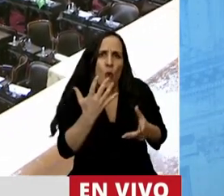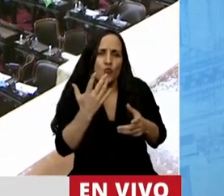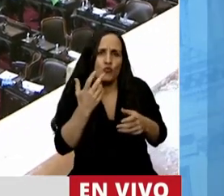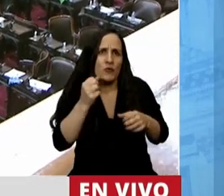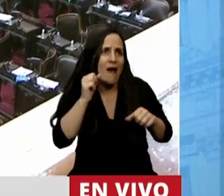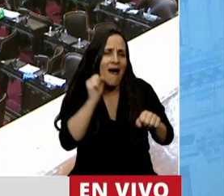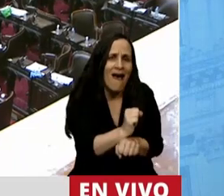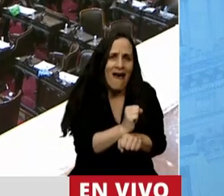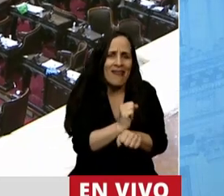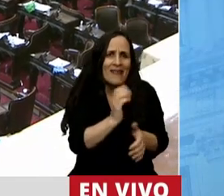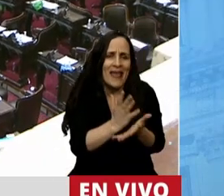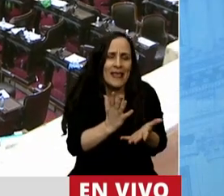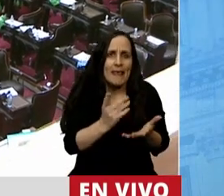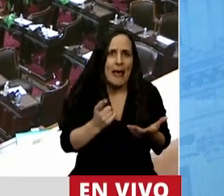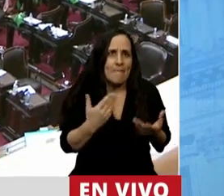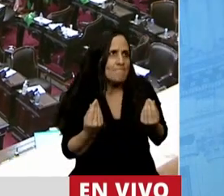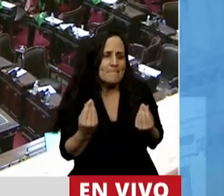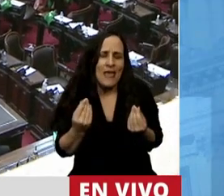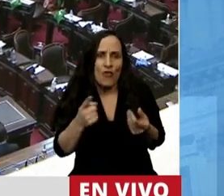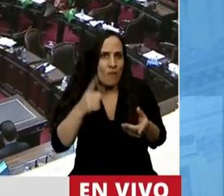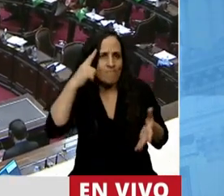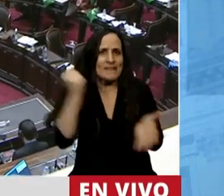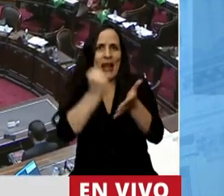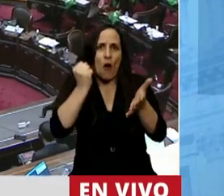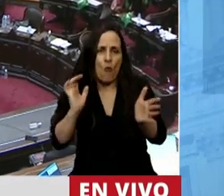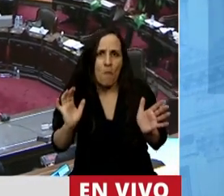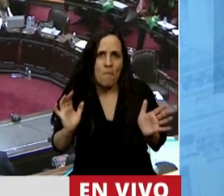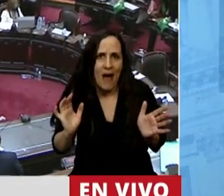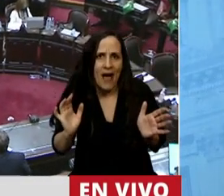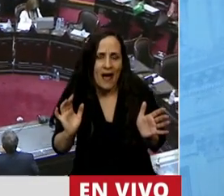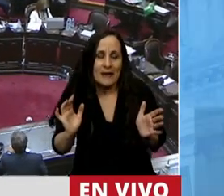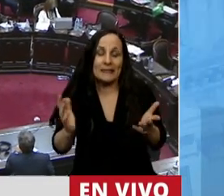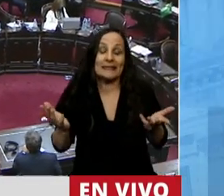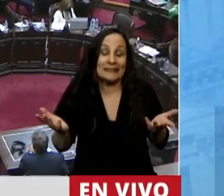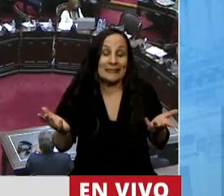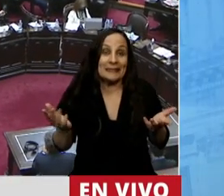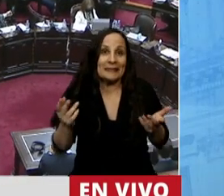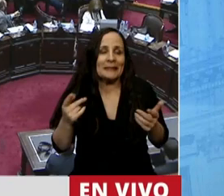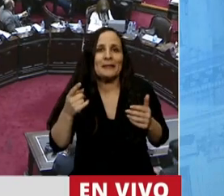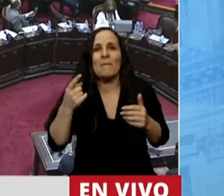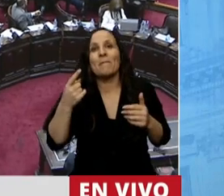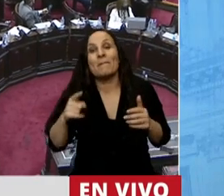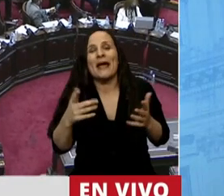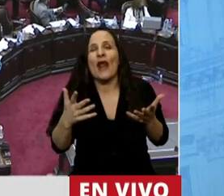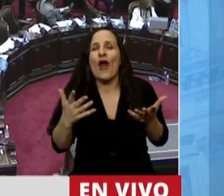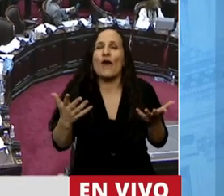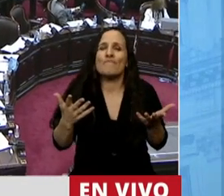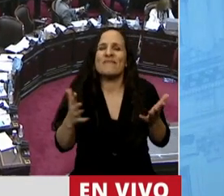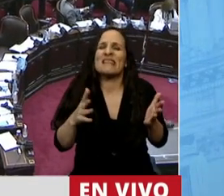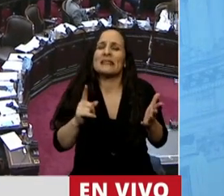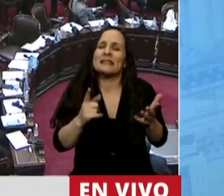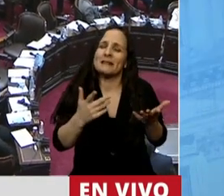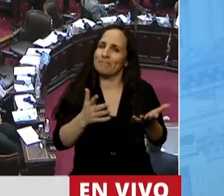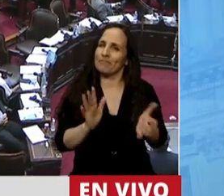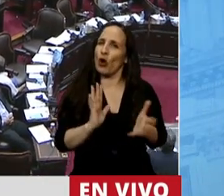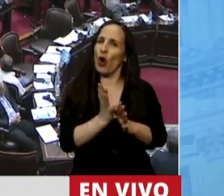aquí se diga que no ha habido muchos casos, pero sobrevuela la sensación de ilegalidad y de